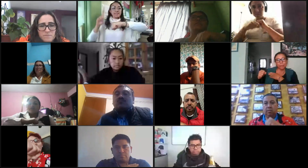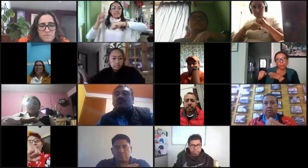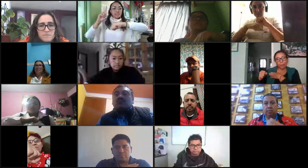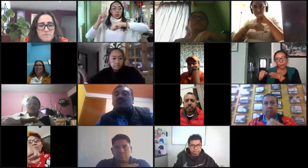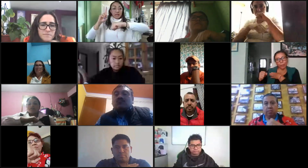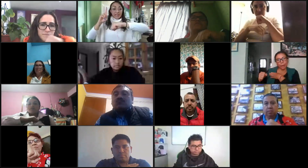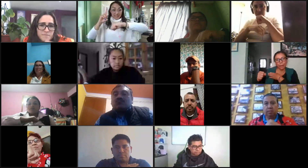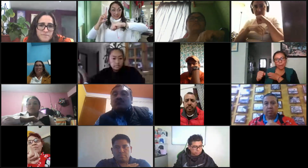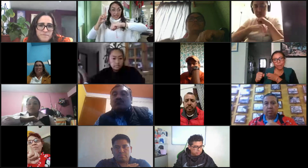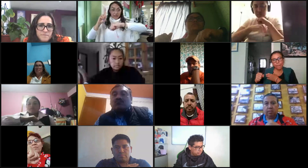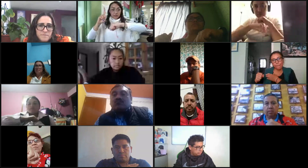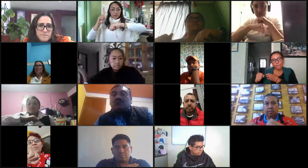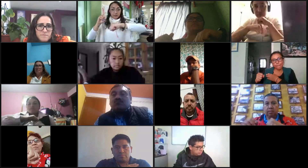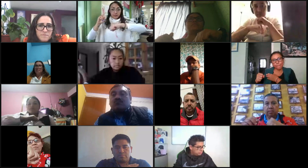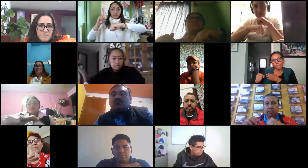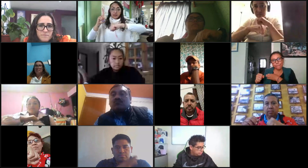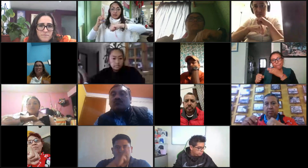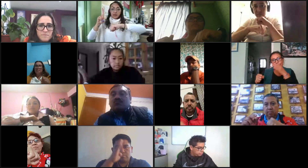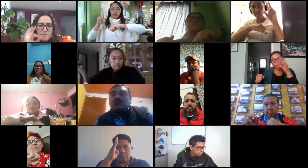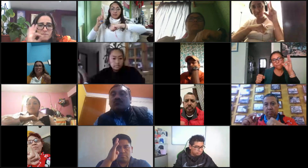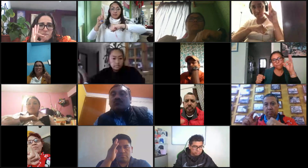ahorita, una letra D,